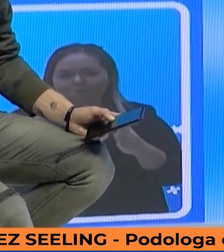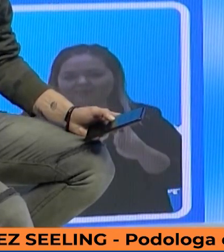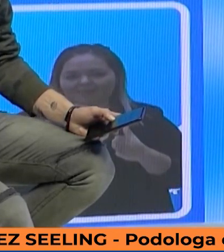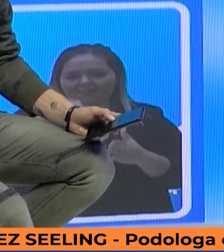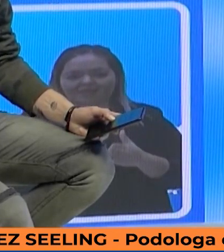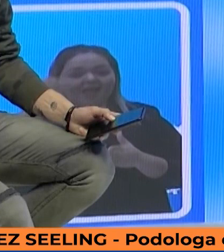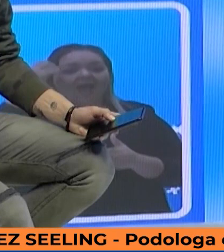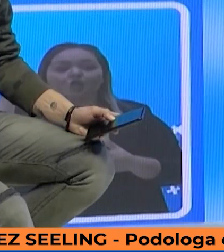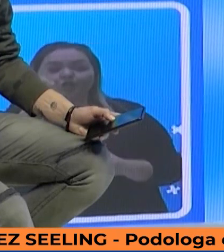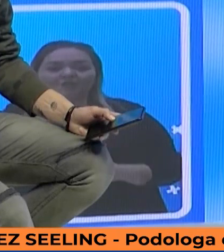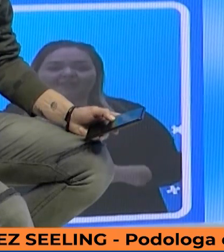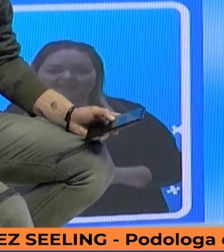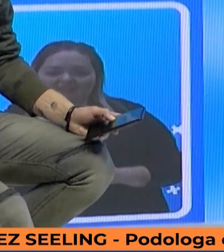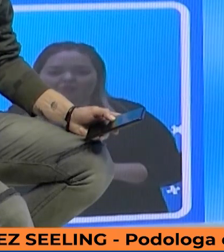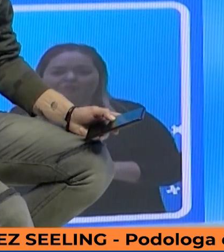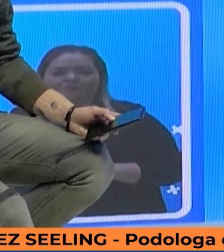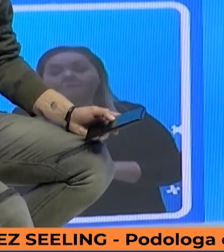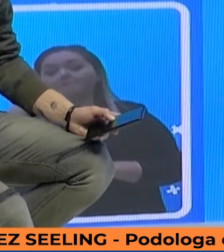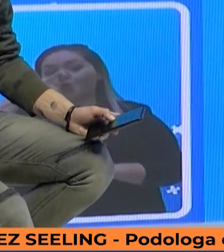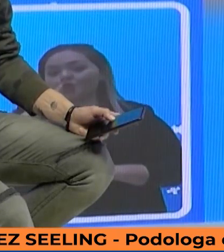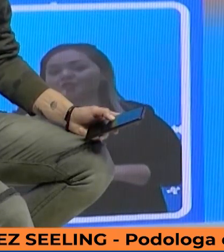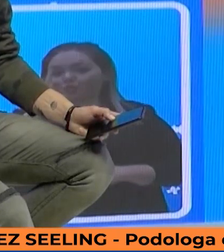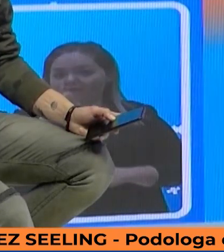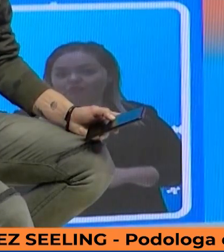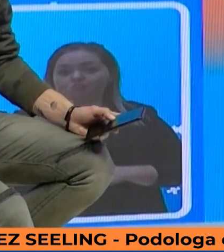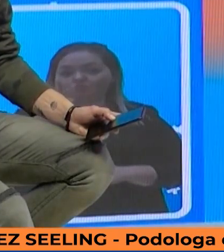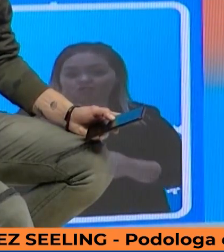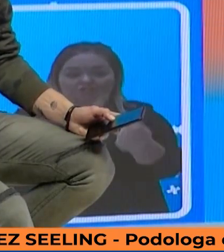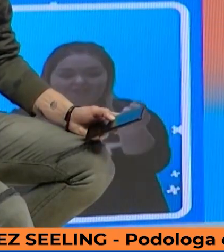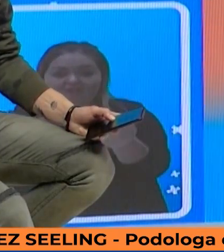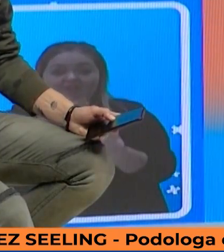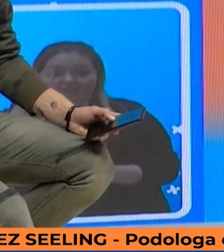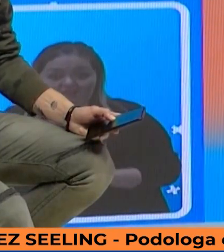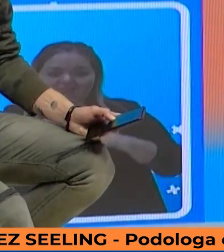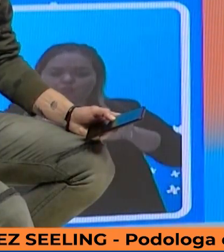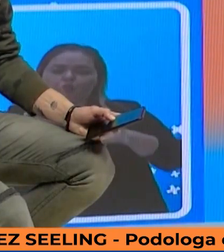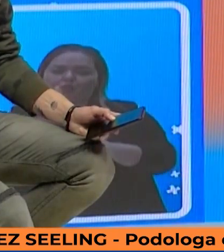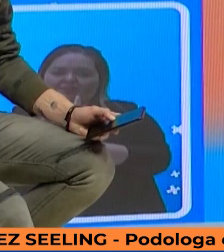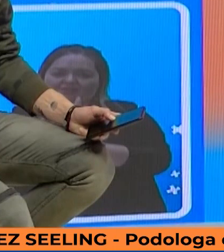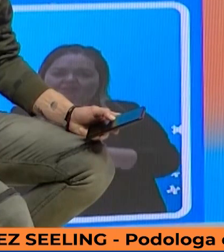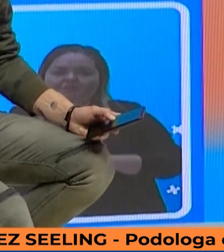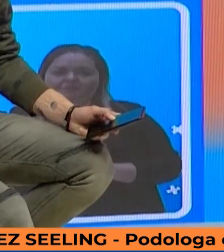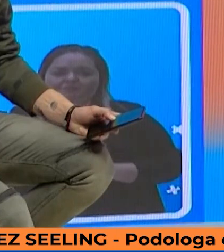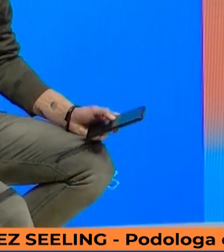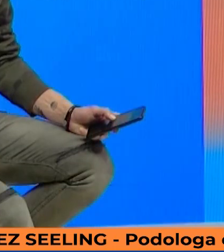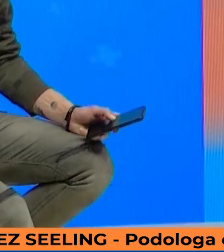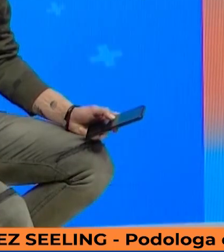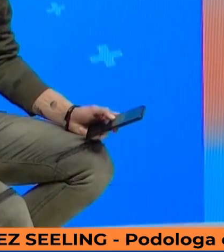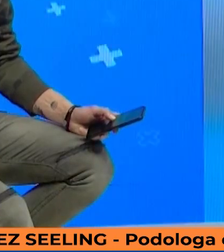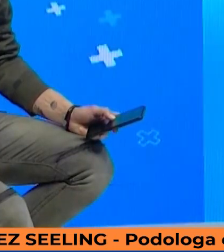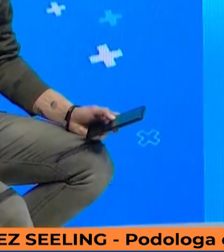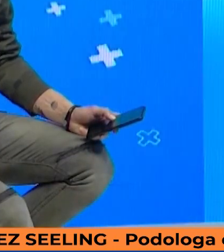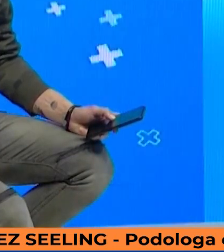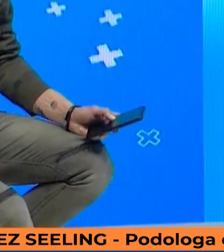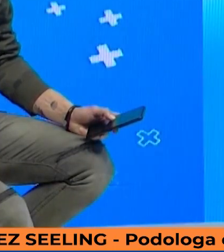lleva 3 años de estudio, donde es una rama de la medicina y donde salen excelentes profesionales y muy bien preparados.